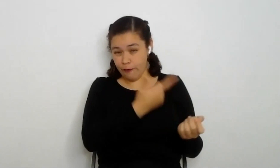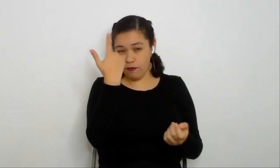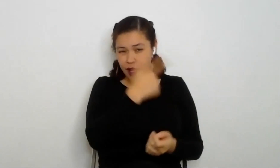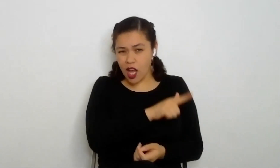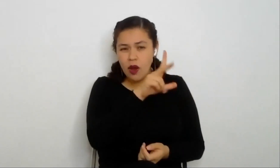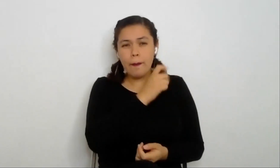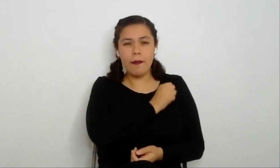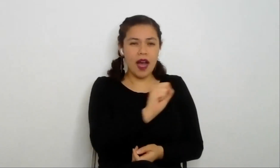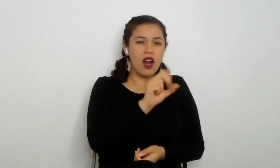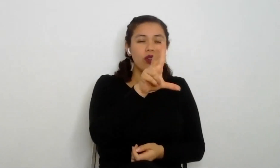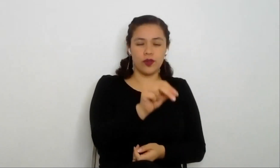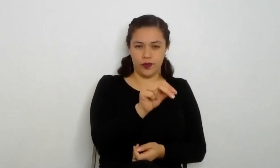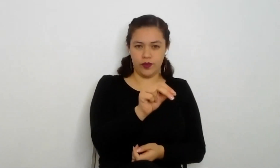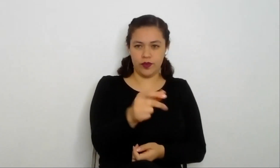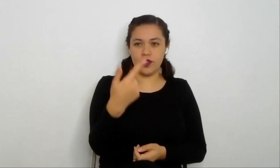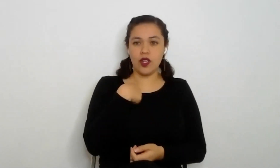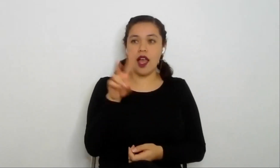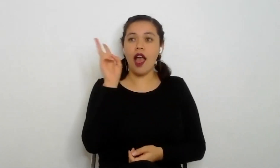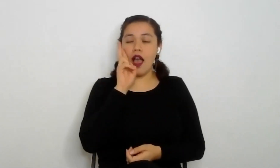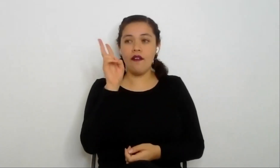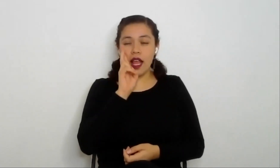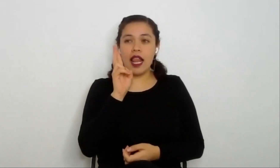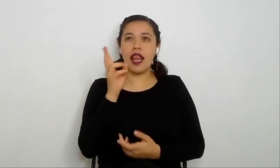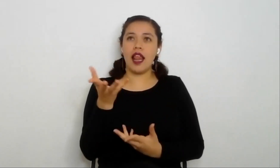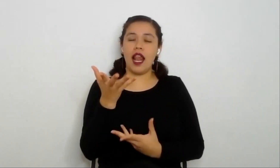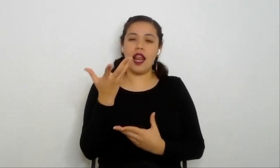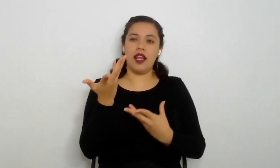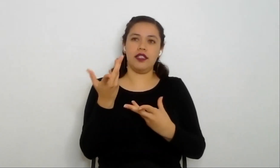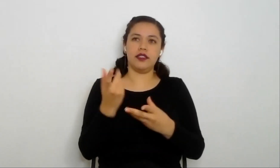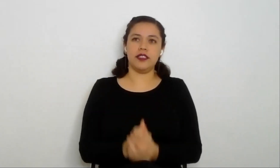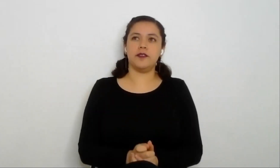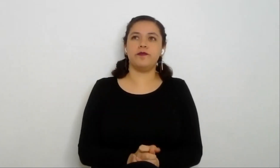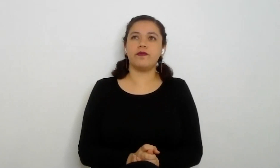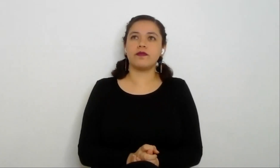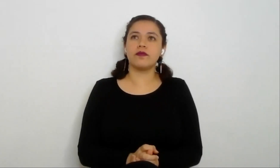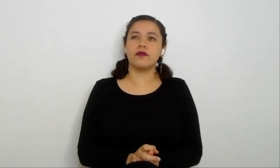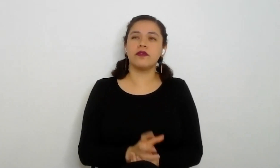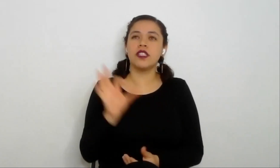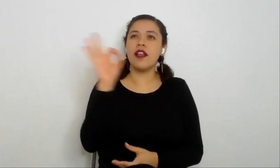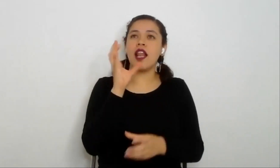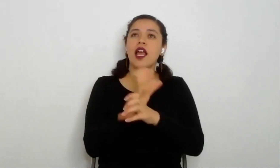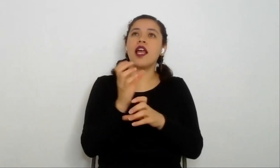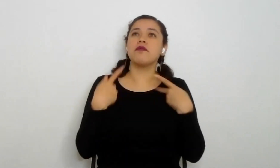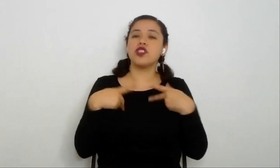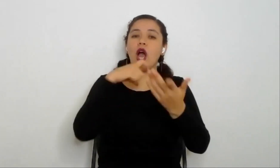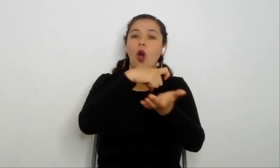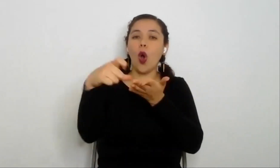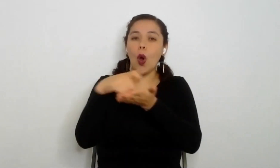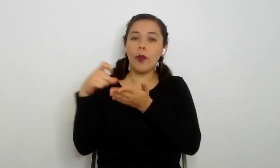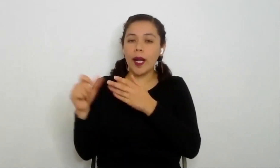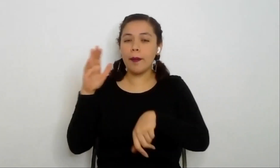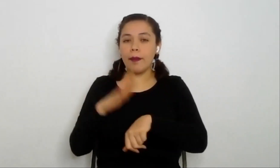Le vería más el impacto de la posibilidad de que las personas tengan un mayor consumo y que el